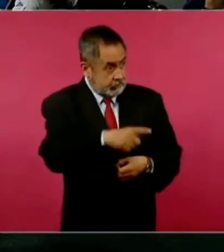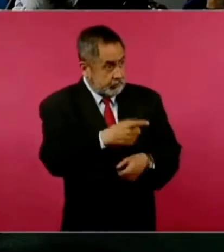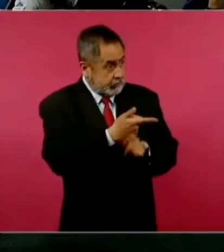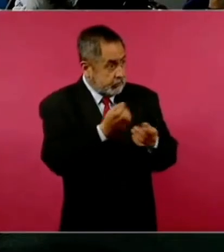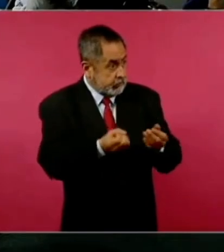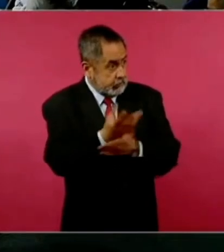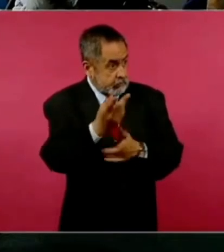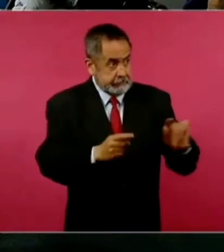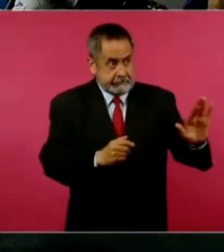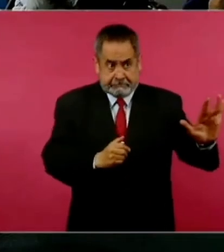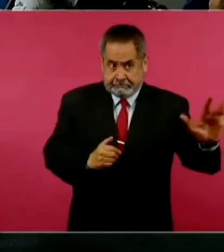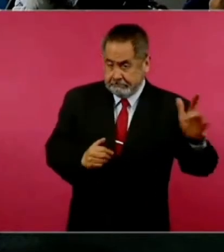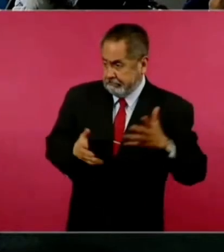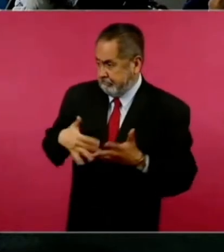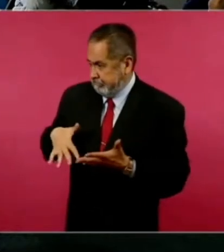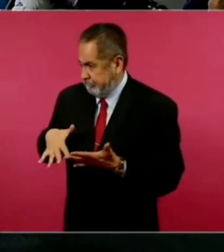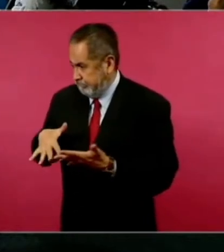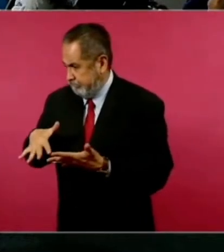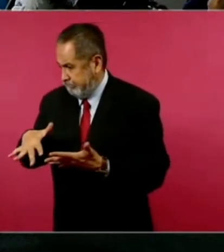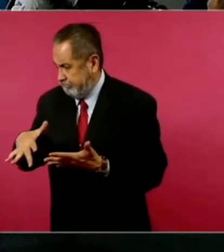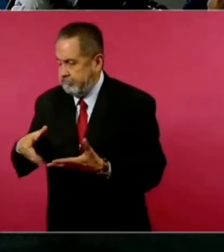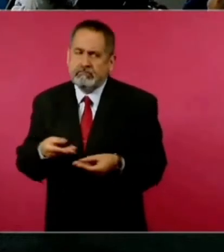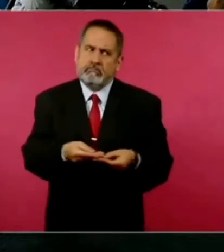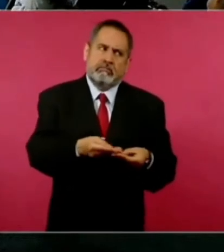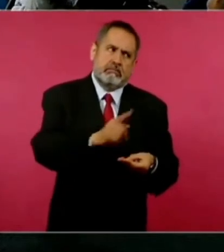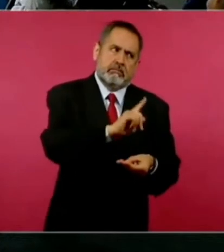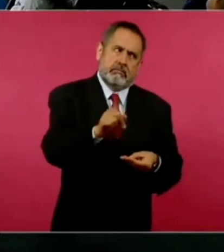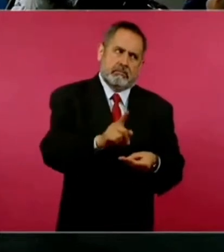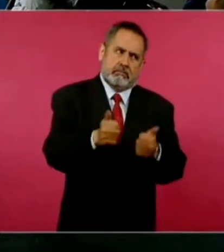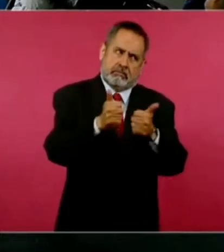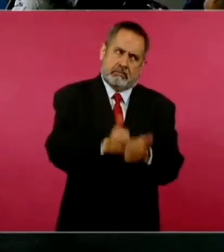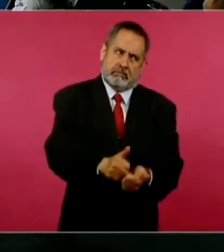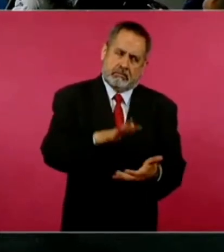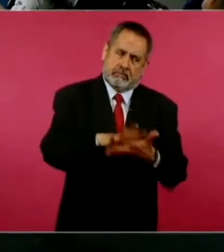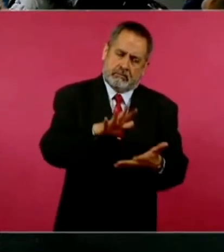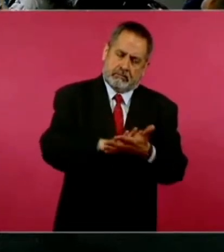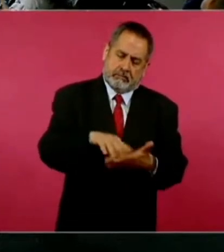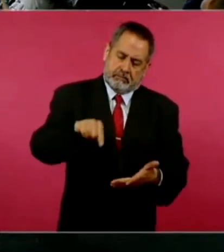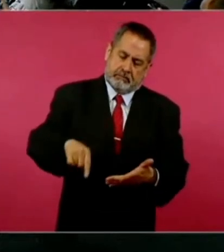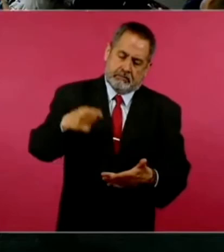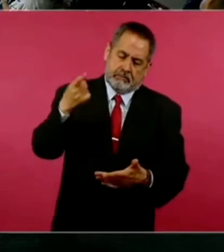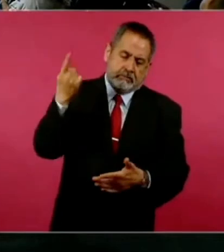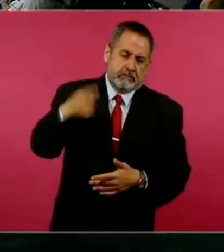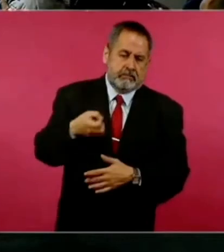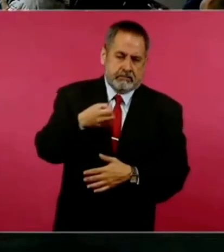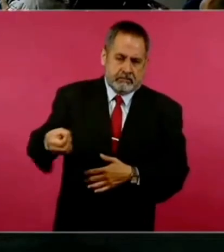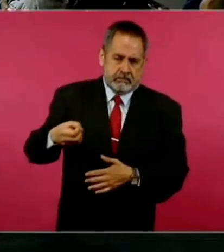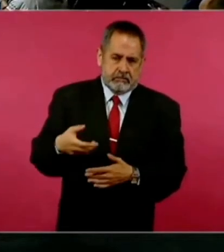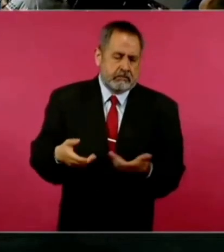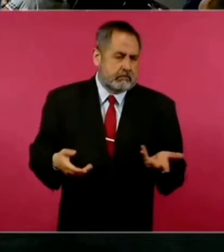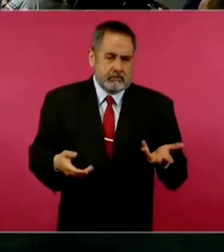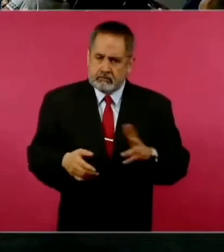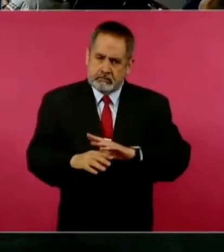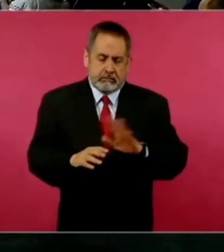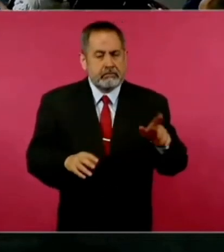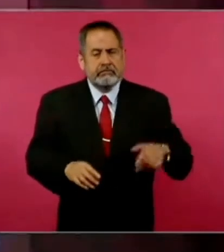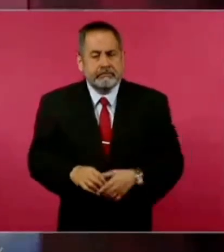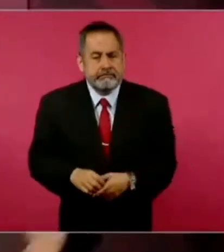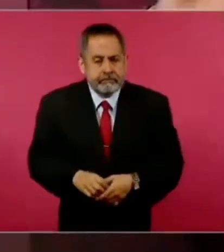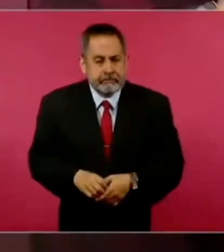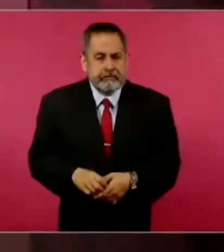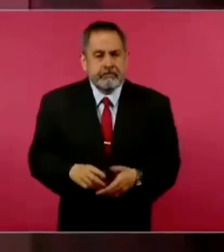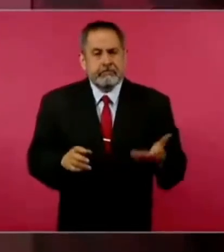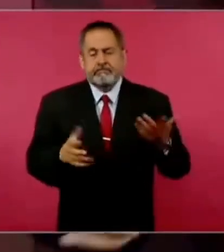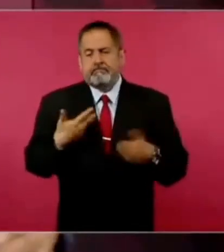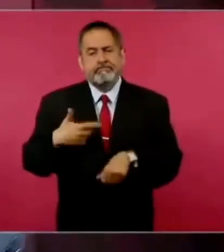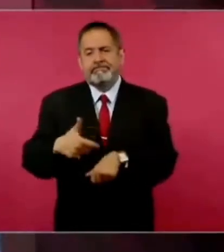otra orden de aprehensión por otras razones, por otras causas, por otros delitos, pues ya no